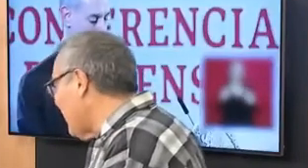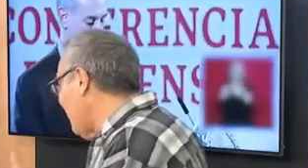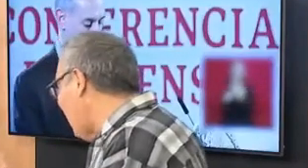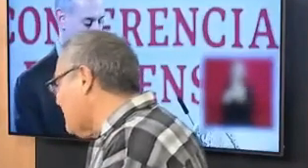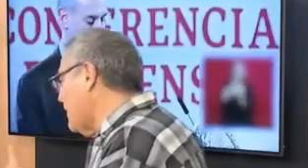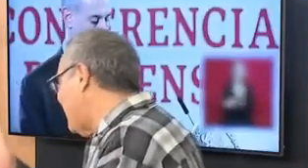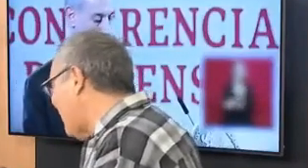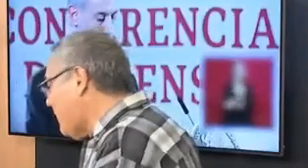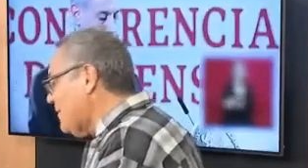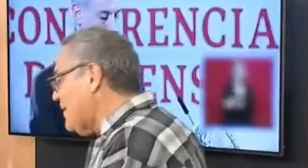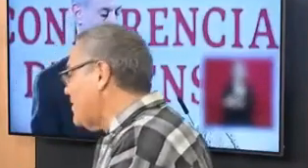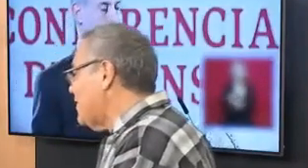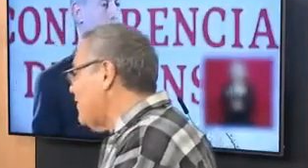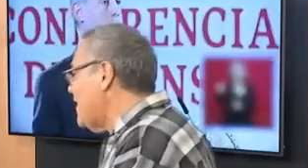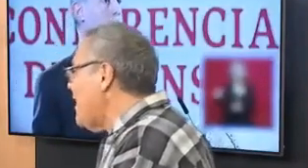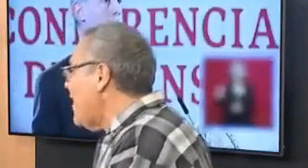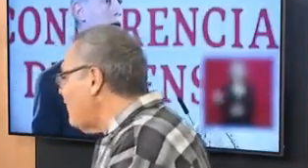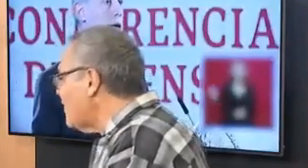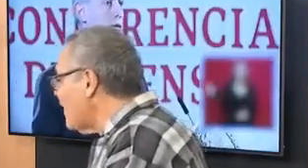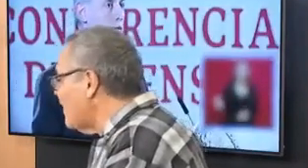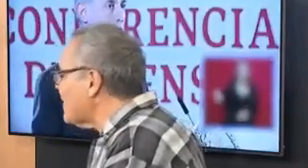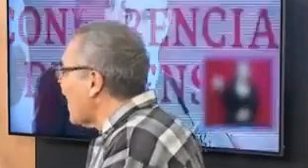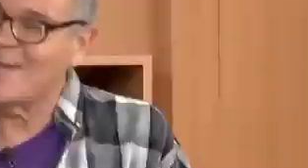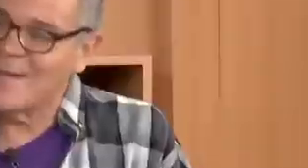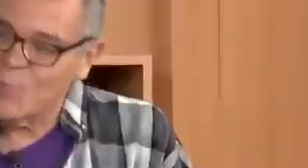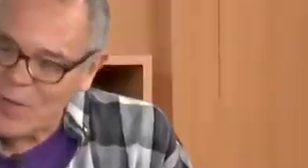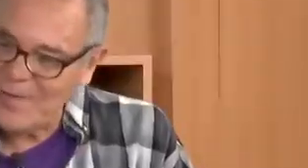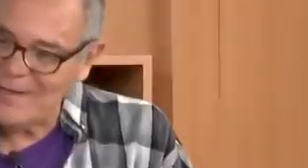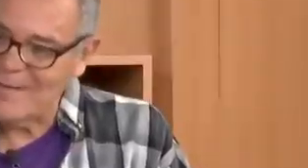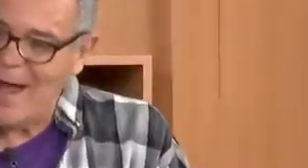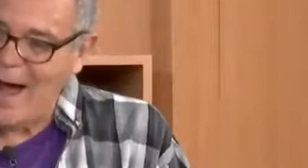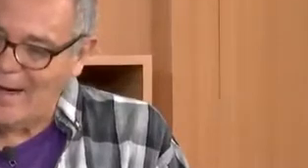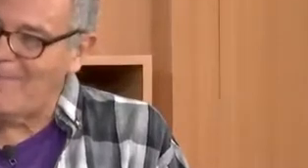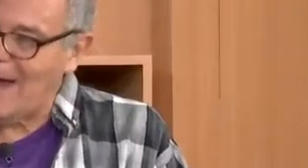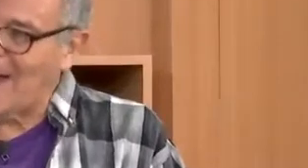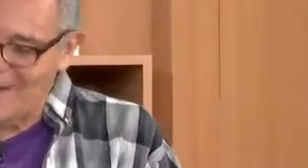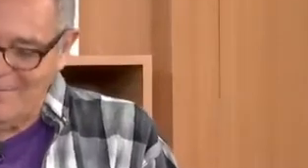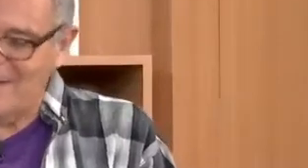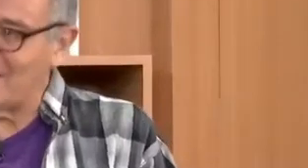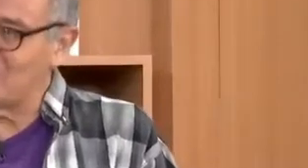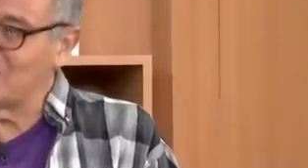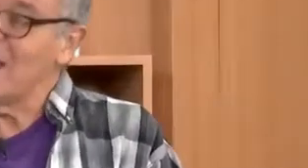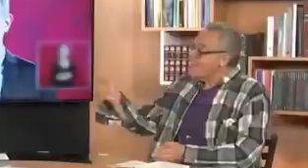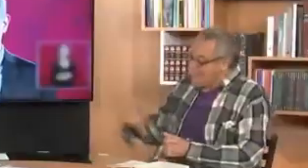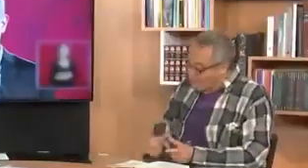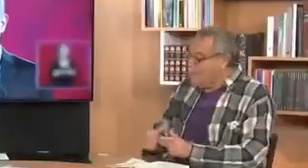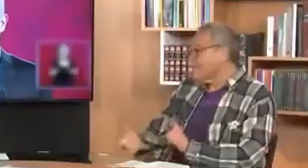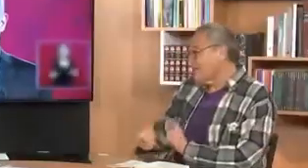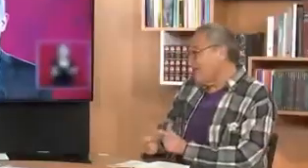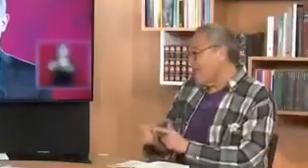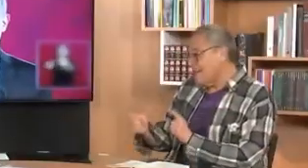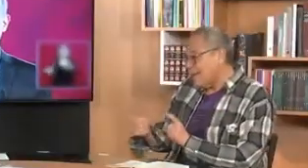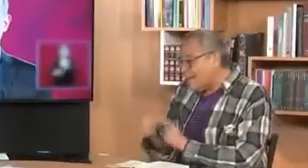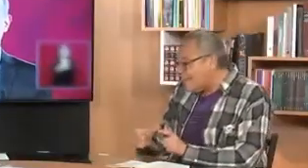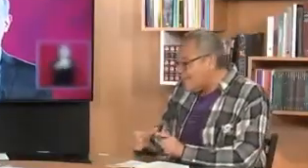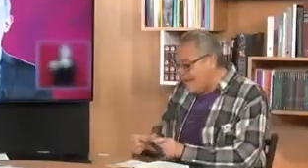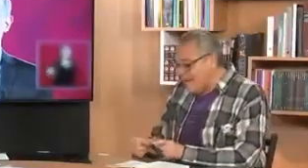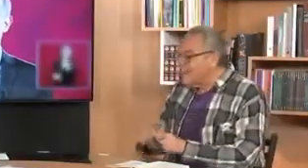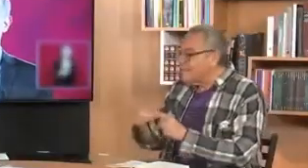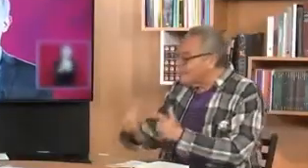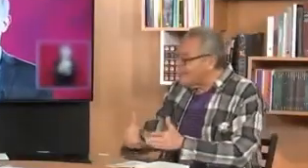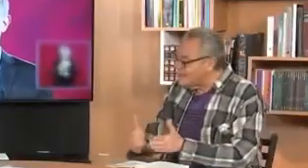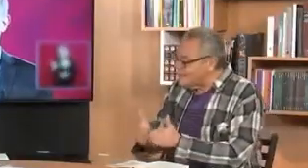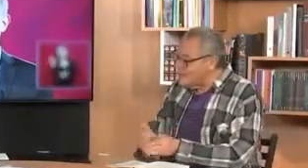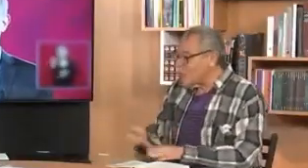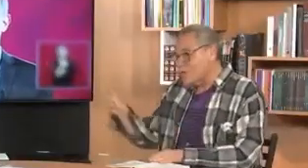que son la diabetes, la hipertensión, en fin, enfermedades atribuibles a la mala alimentación y a una estrategia